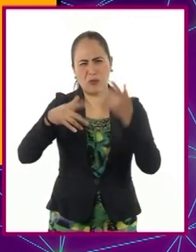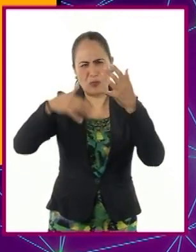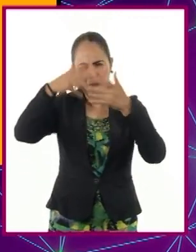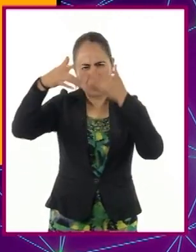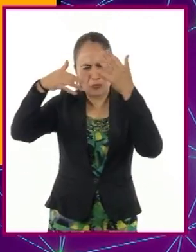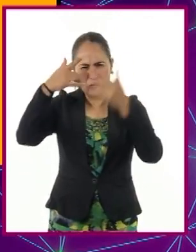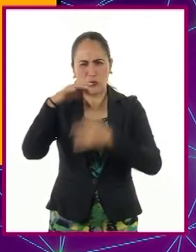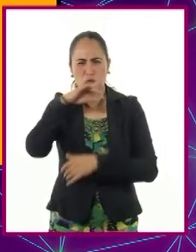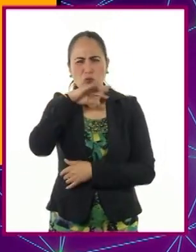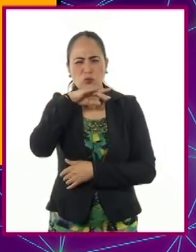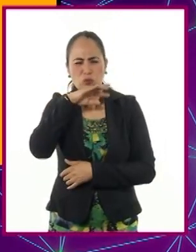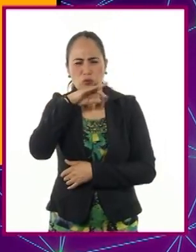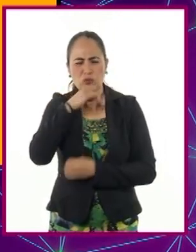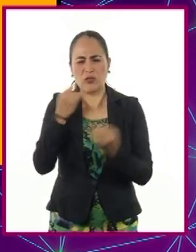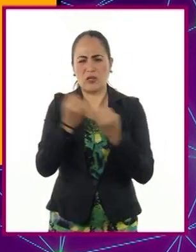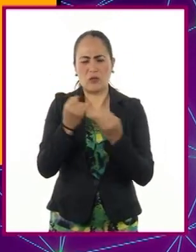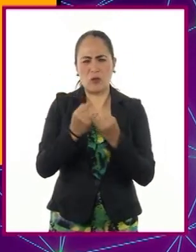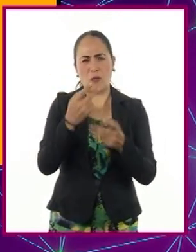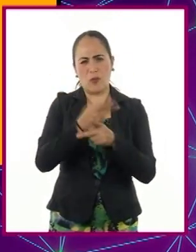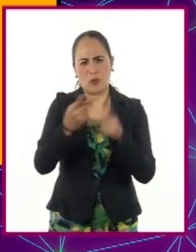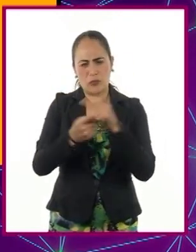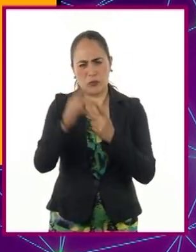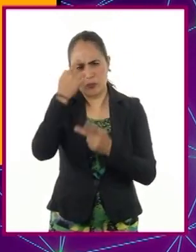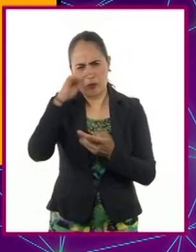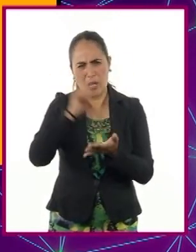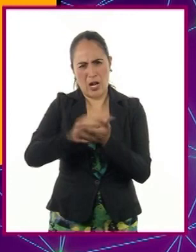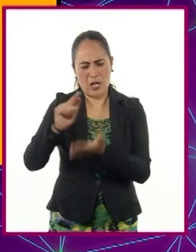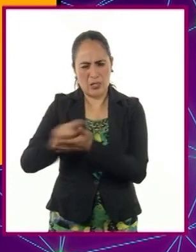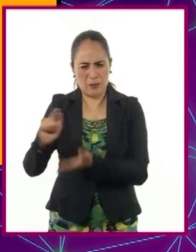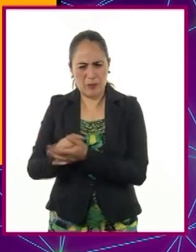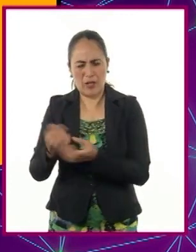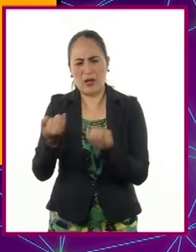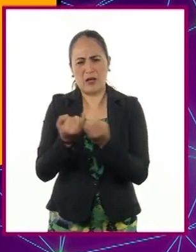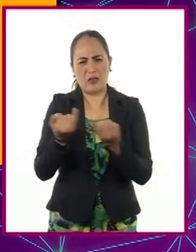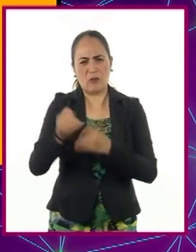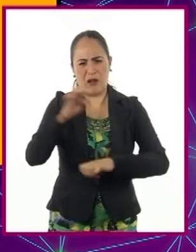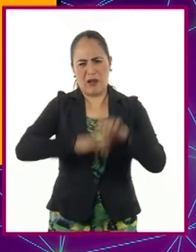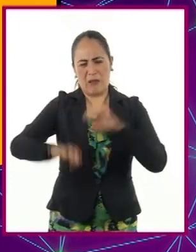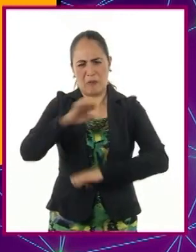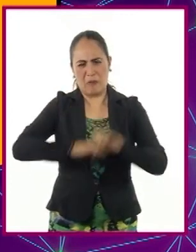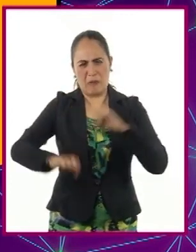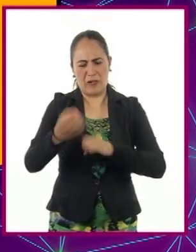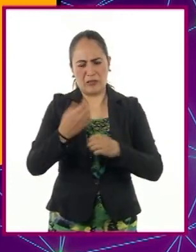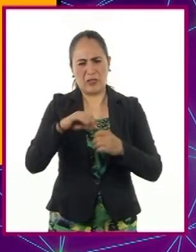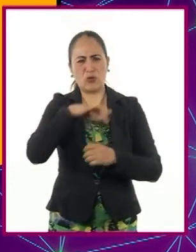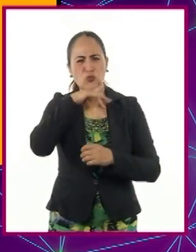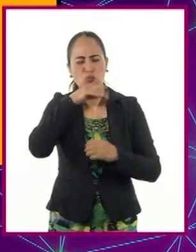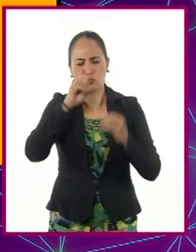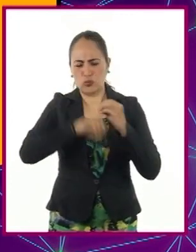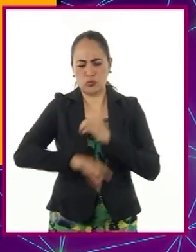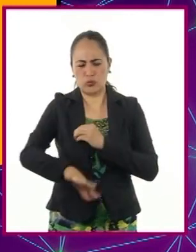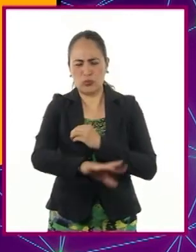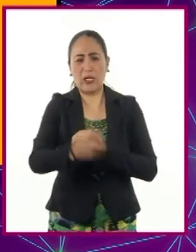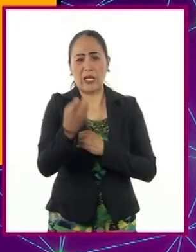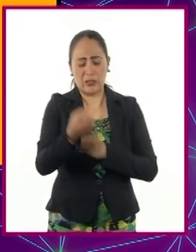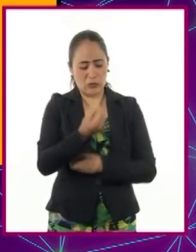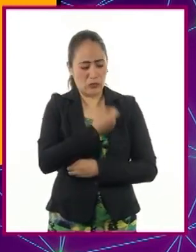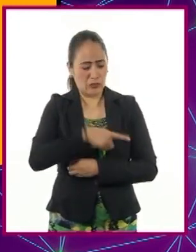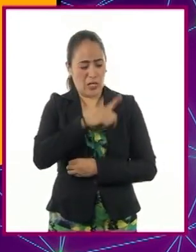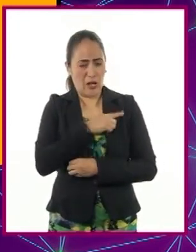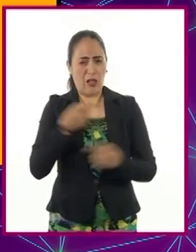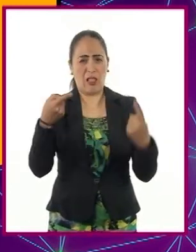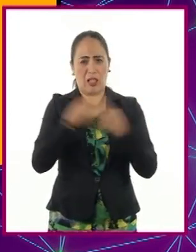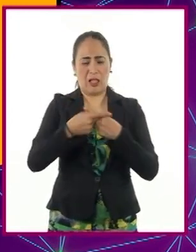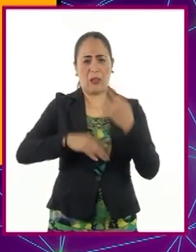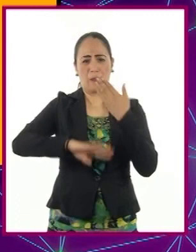alcohólicas, productos de limpieza y algunos residuos industriales cuyos efectos pueden ser muy nocivos para la salud. Debido a las